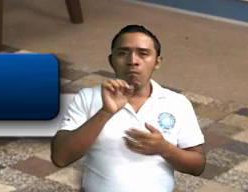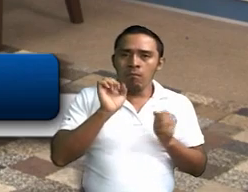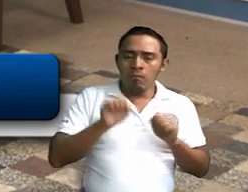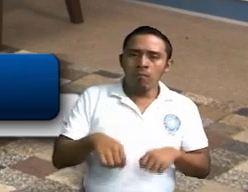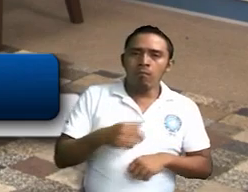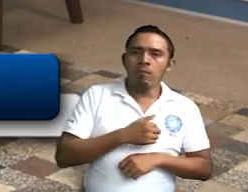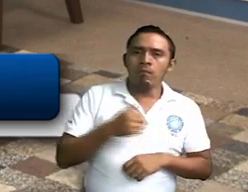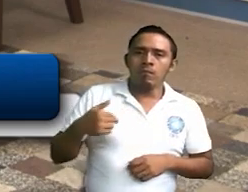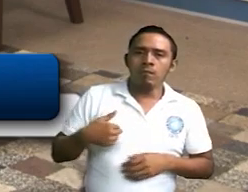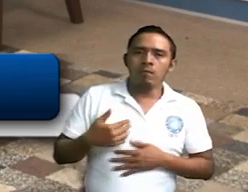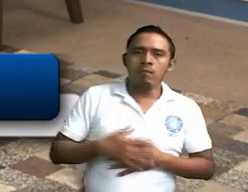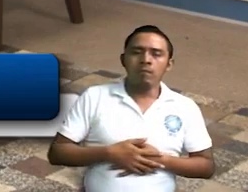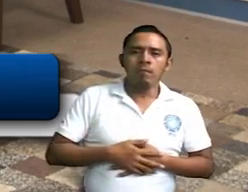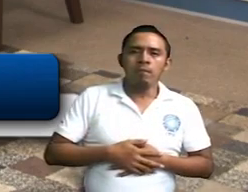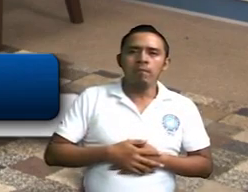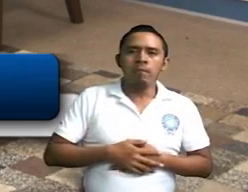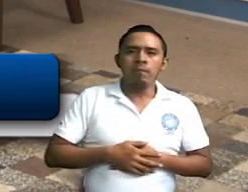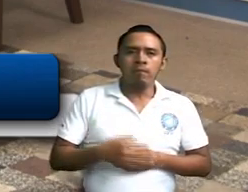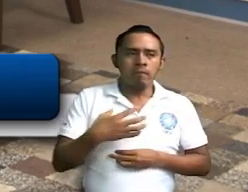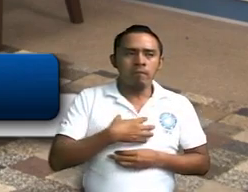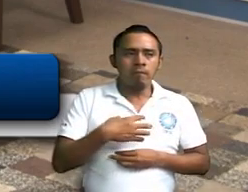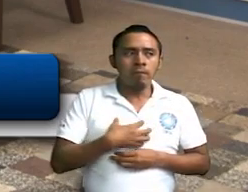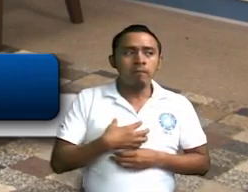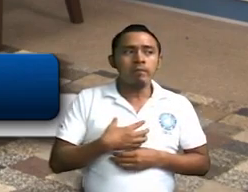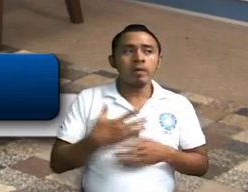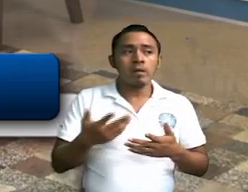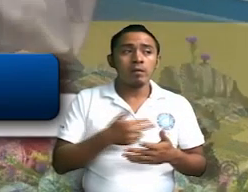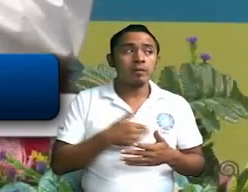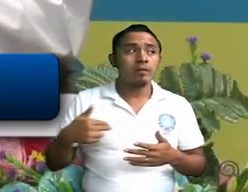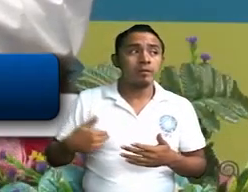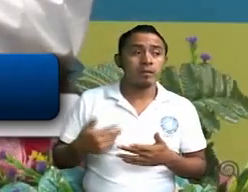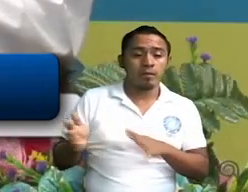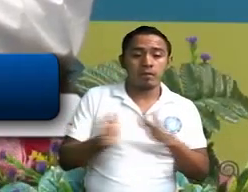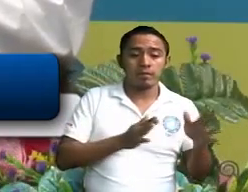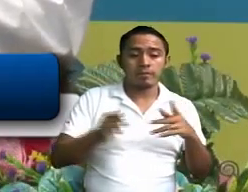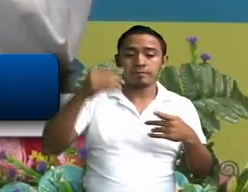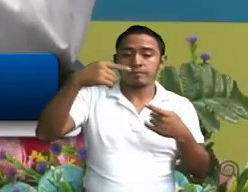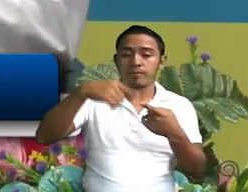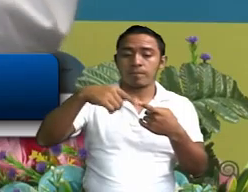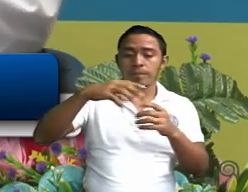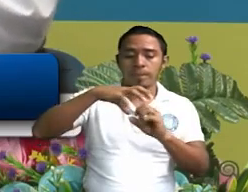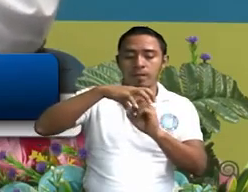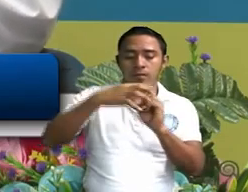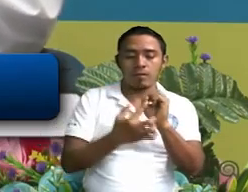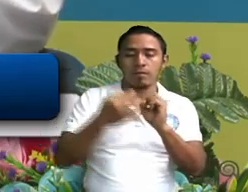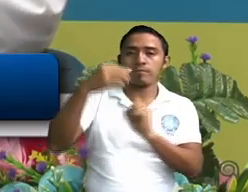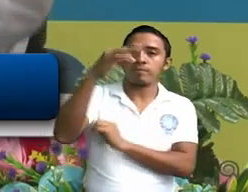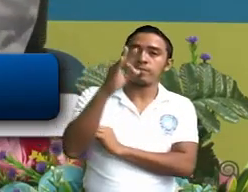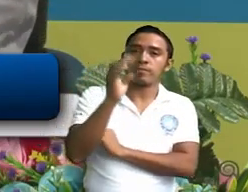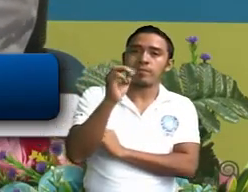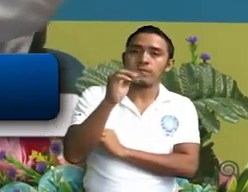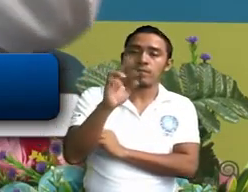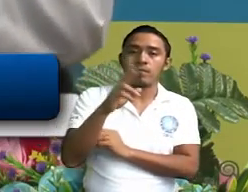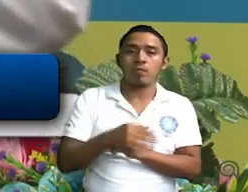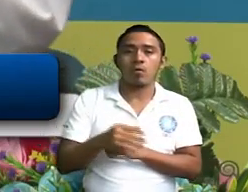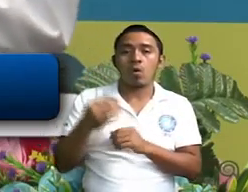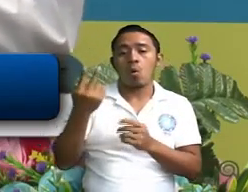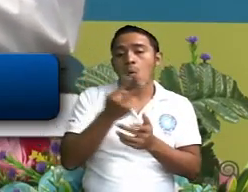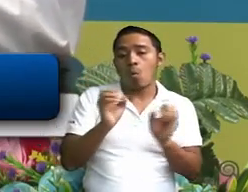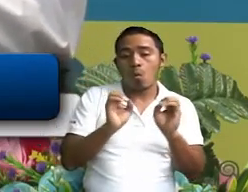hacer un implante de cadera parcial, o sea, solo vamos a cambiar la parte del fémur, y con ciertas puntuaciones te dice hay que cambiar los